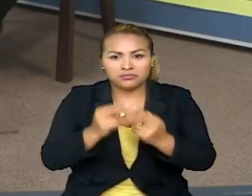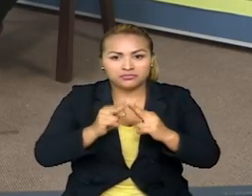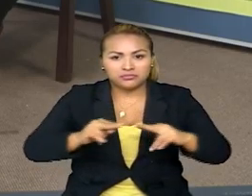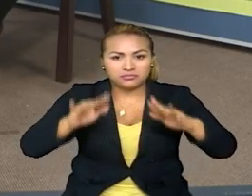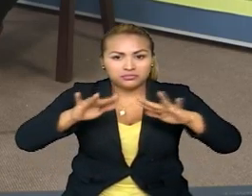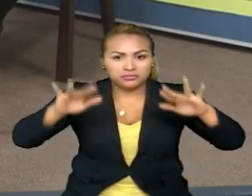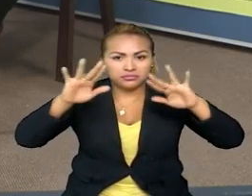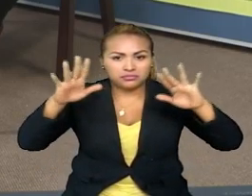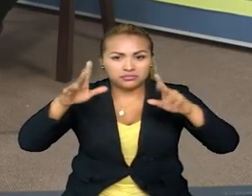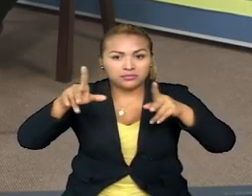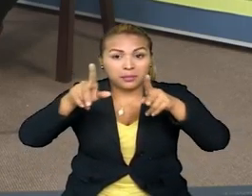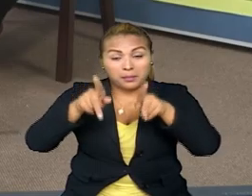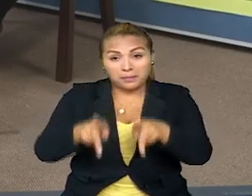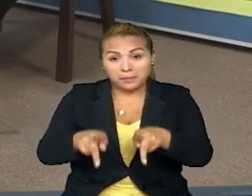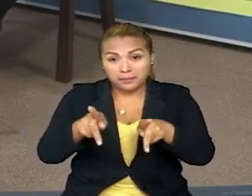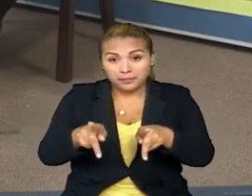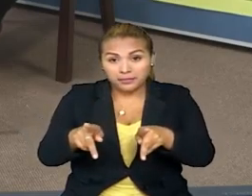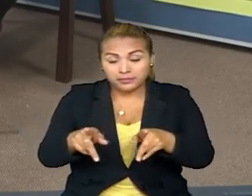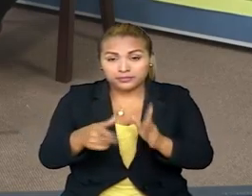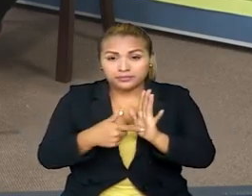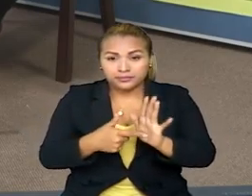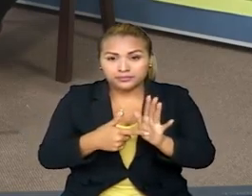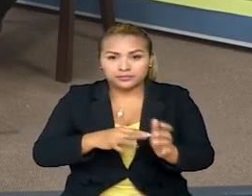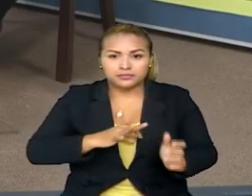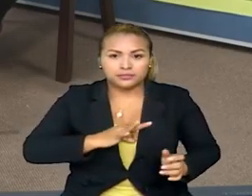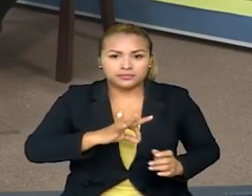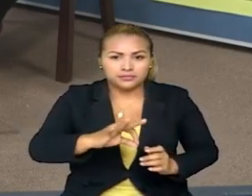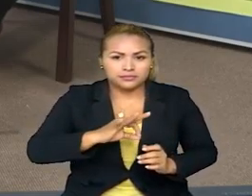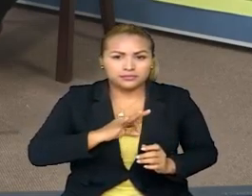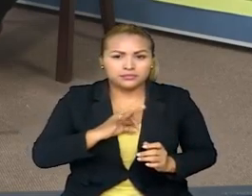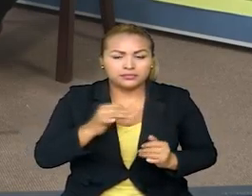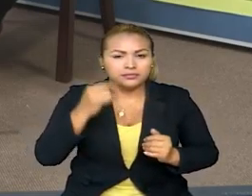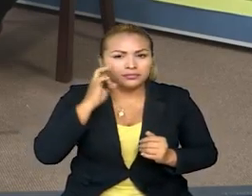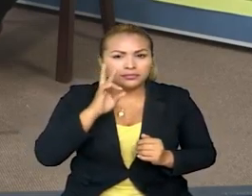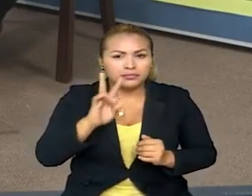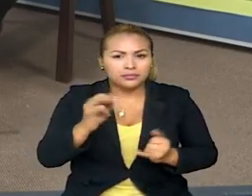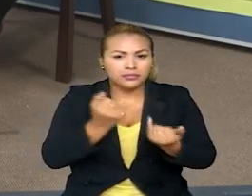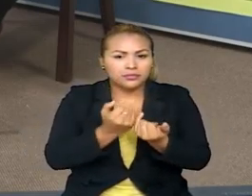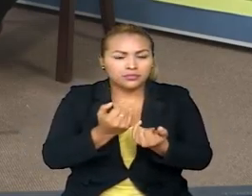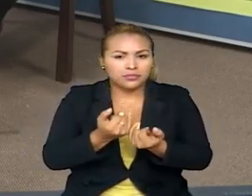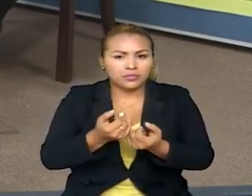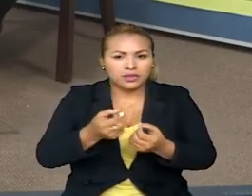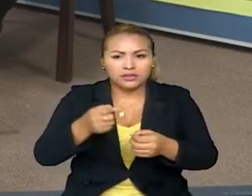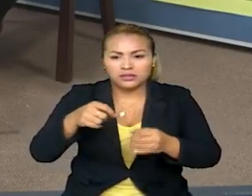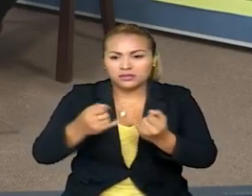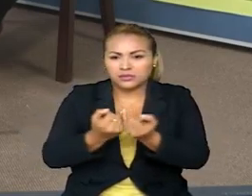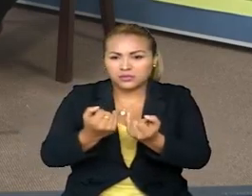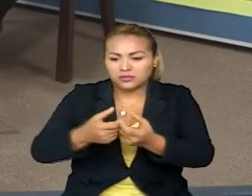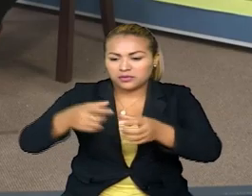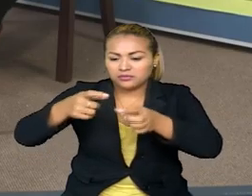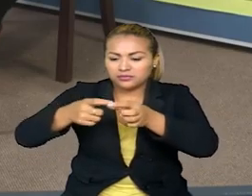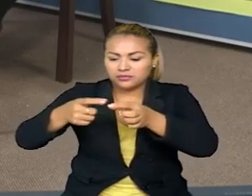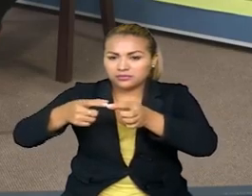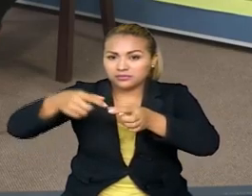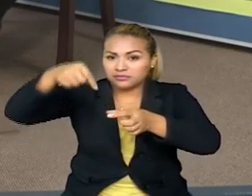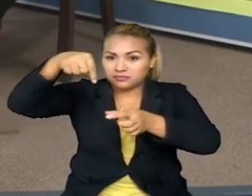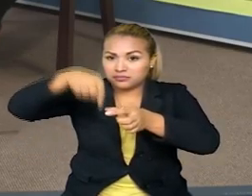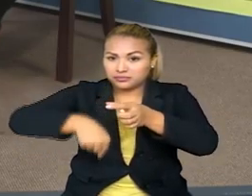la persona escapa en el campo de identificar de que la letrina tiene que estar a más de 100 metros del pozo artesanal